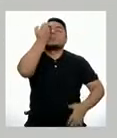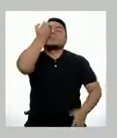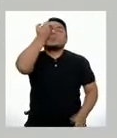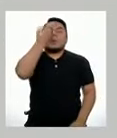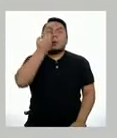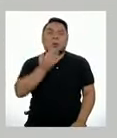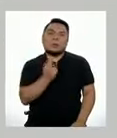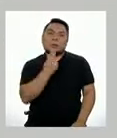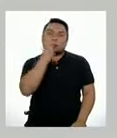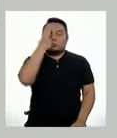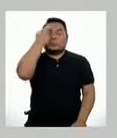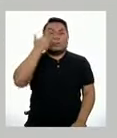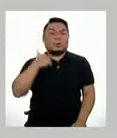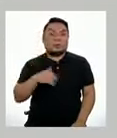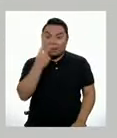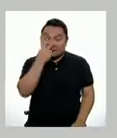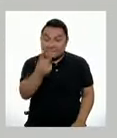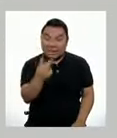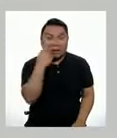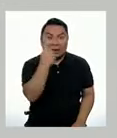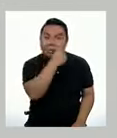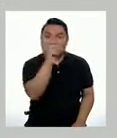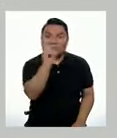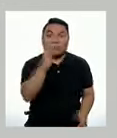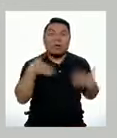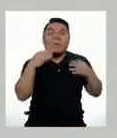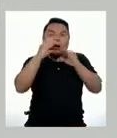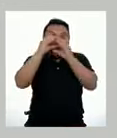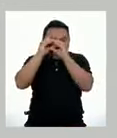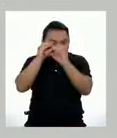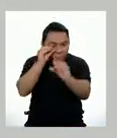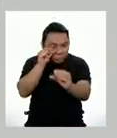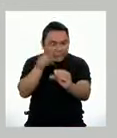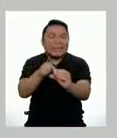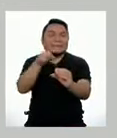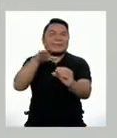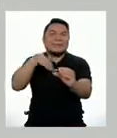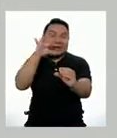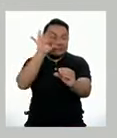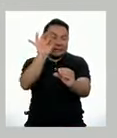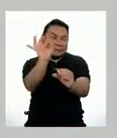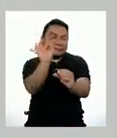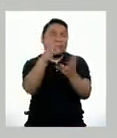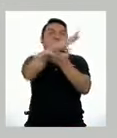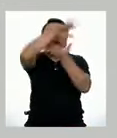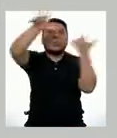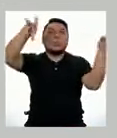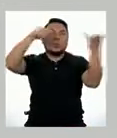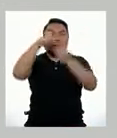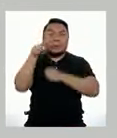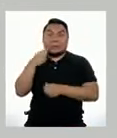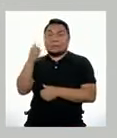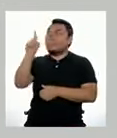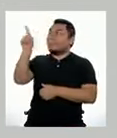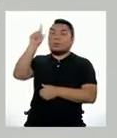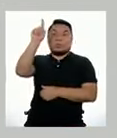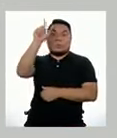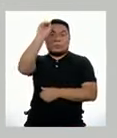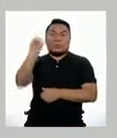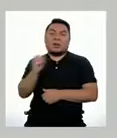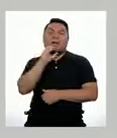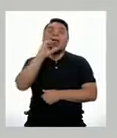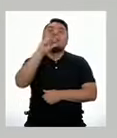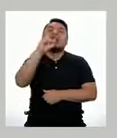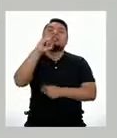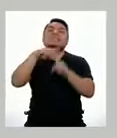se pueden ver con los ojos, pero sí usando un microscopio. El sector de color rojo nos muestra que el 1% pertenece al